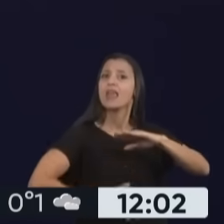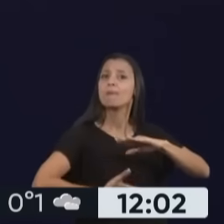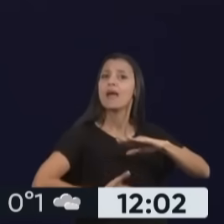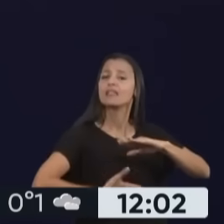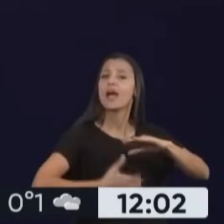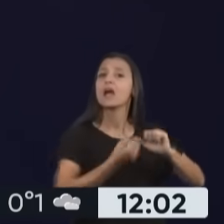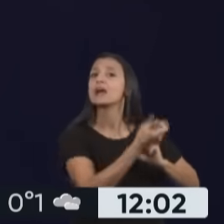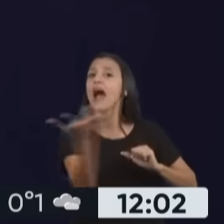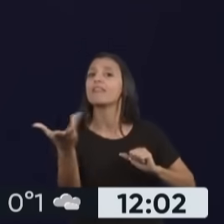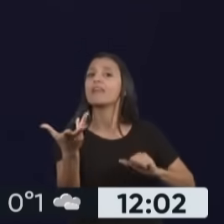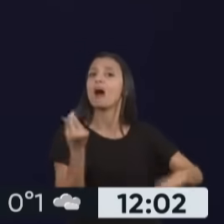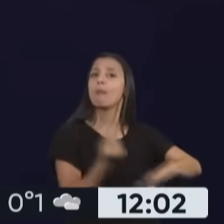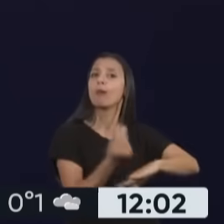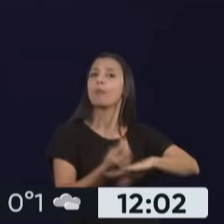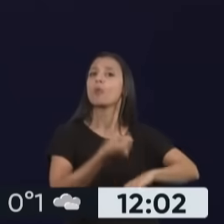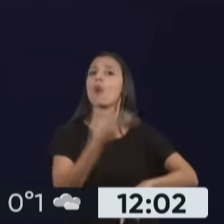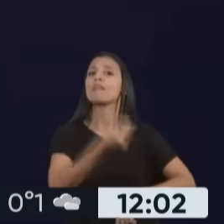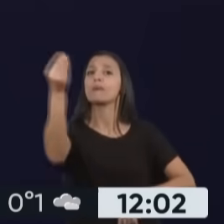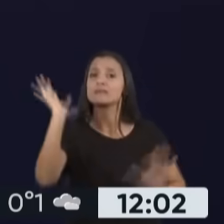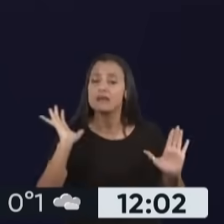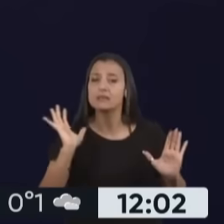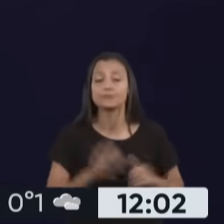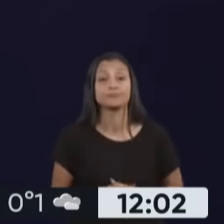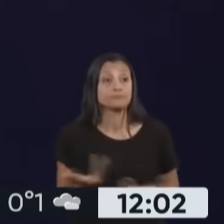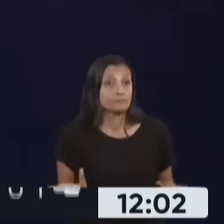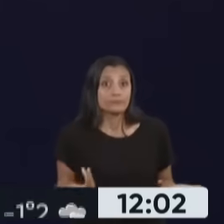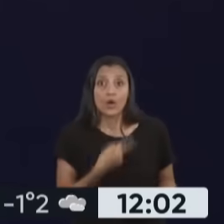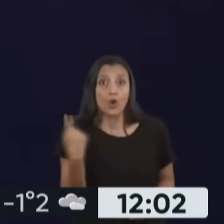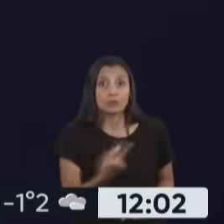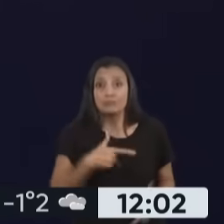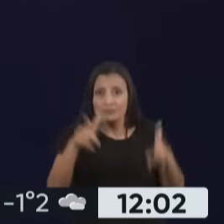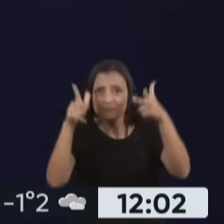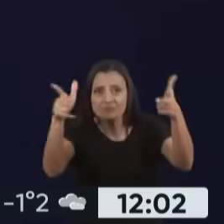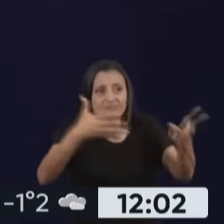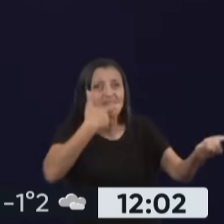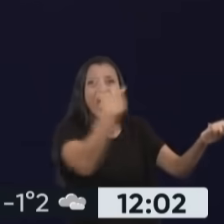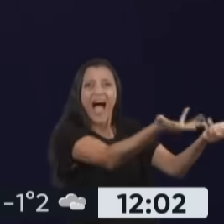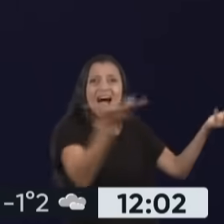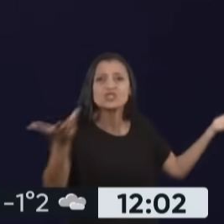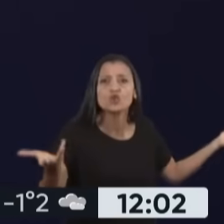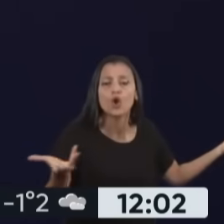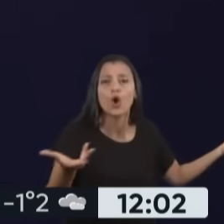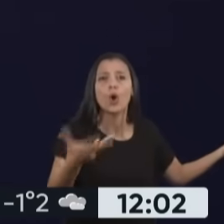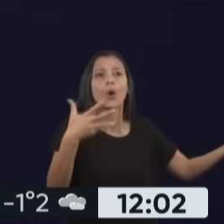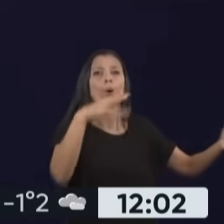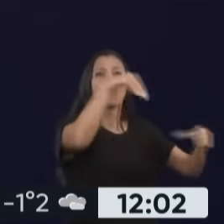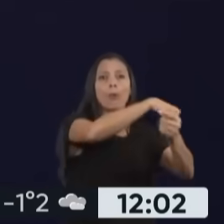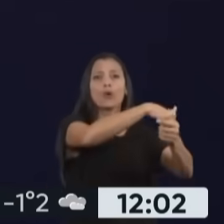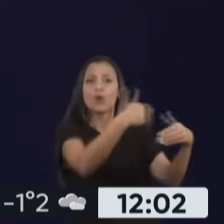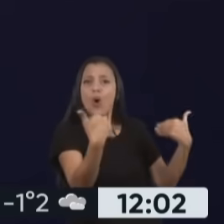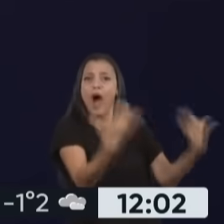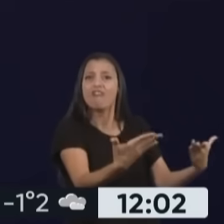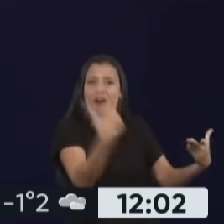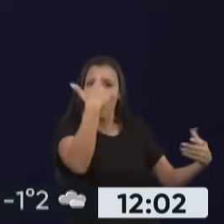Bueno, es por contraposición. Si te estamos diciendo que vimos como un horror que se hayan votado las reelecciones indefinidas,